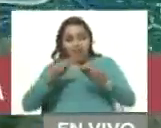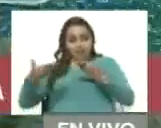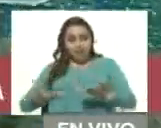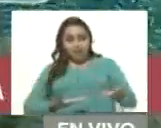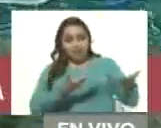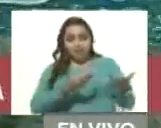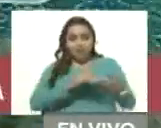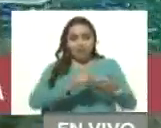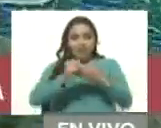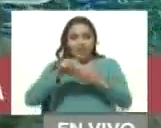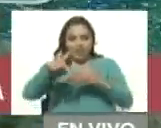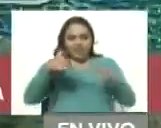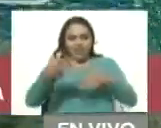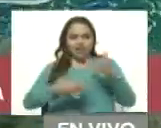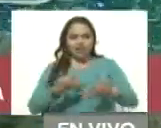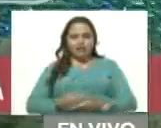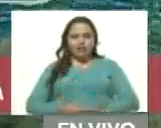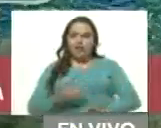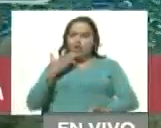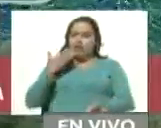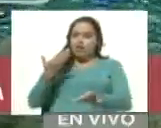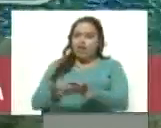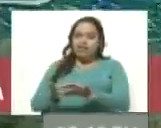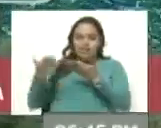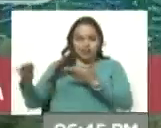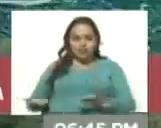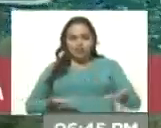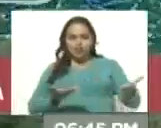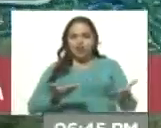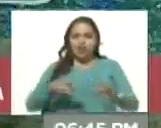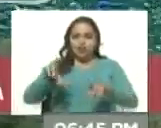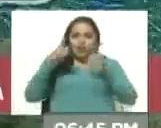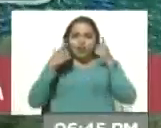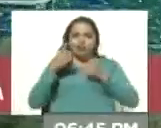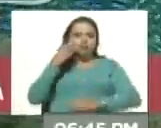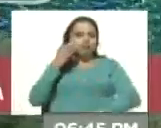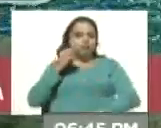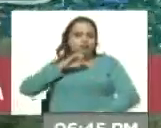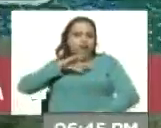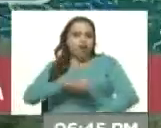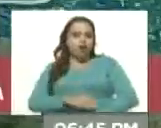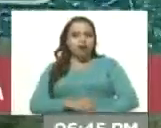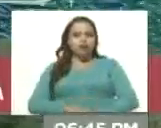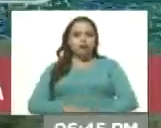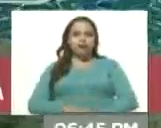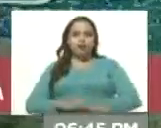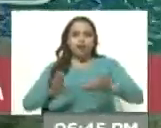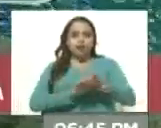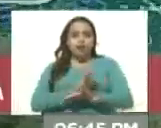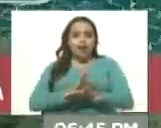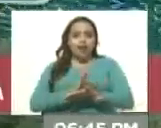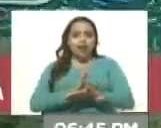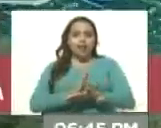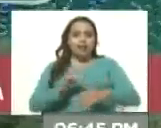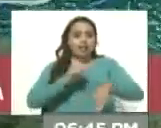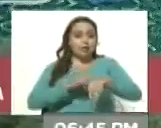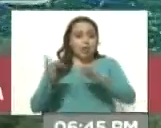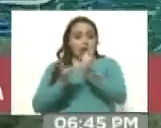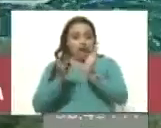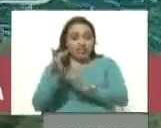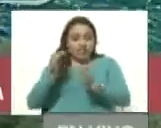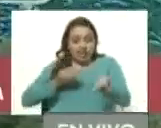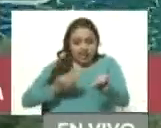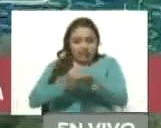gracias por y bienvenido de la guaira y bueno de esta experiencia histórica en este abril de lealtad abril